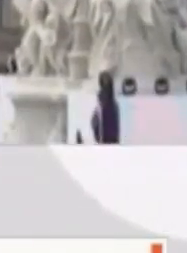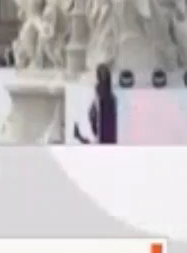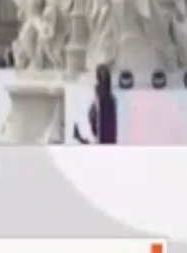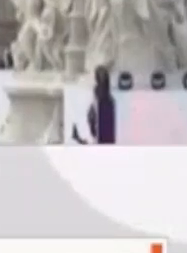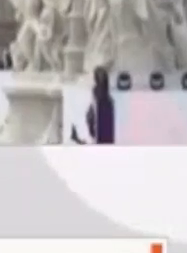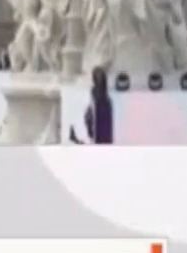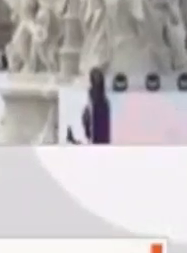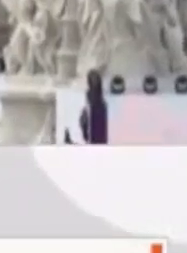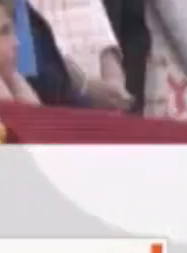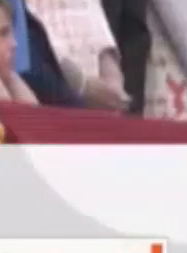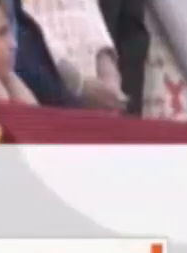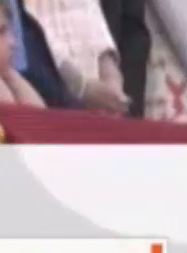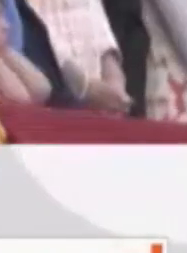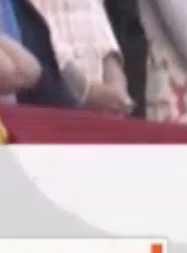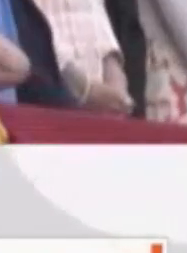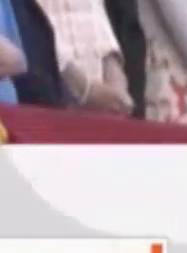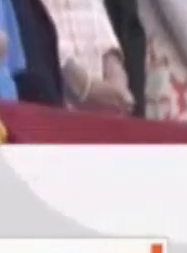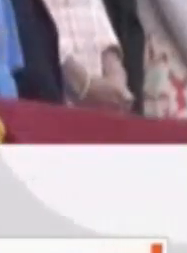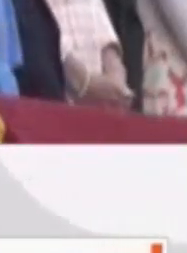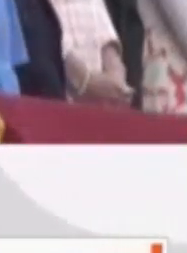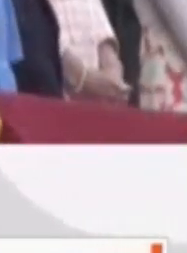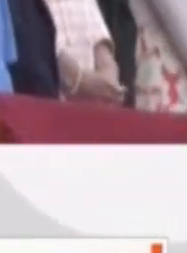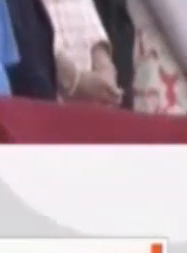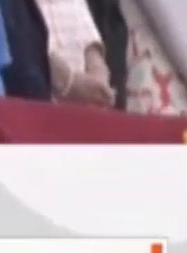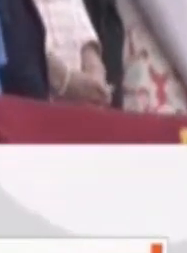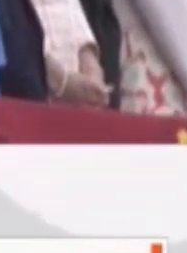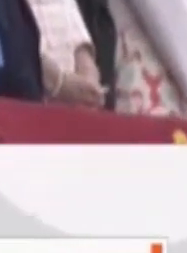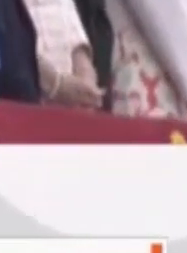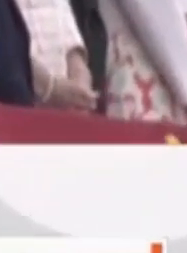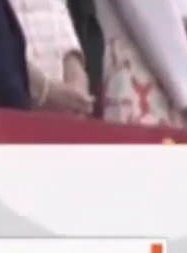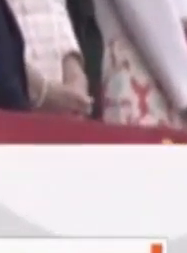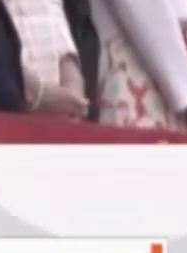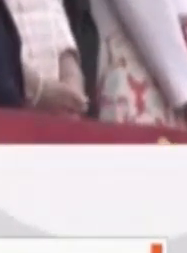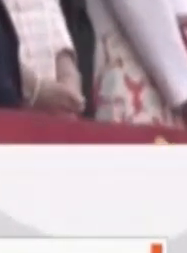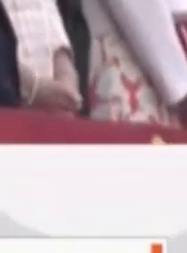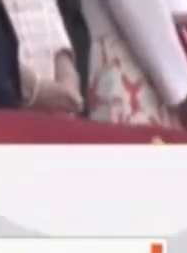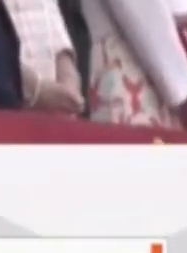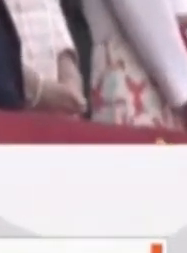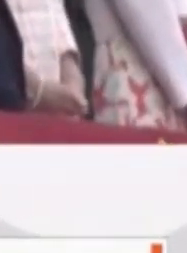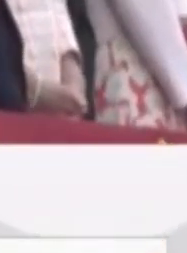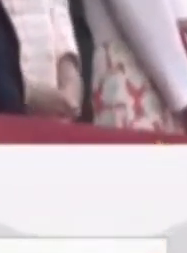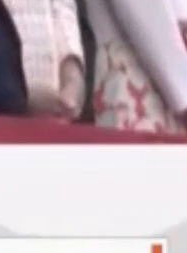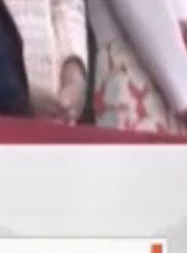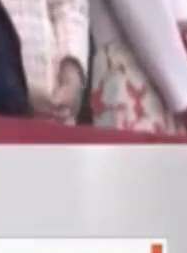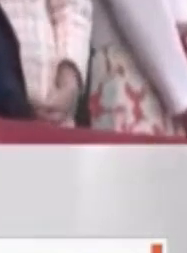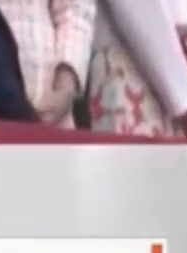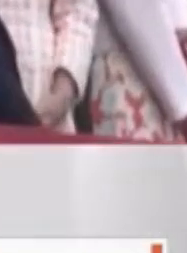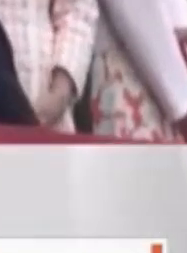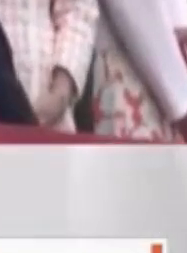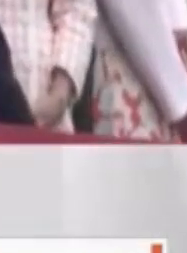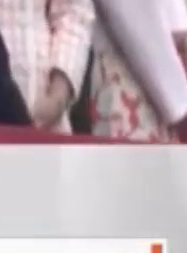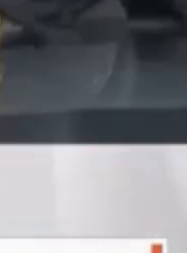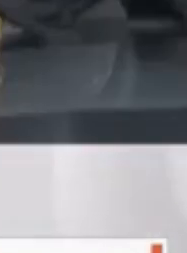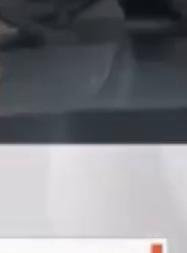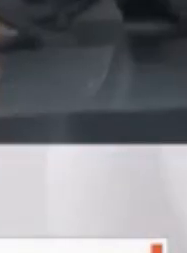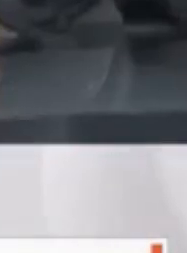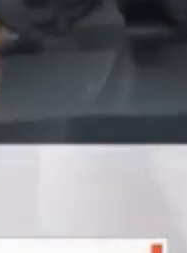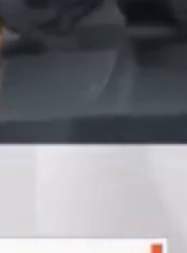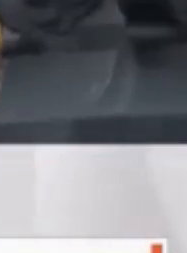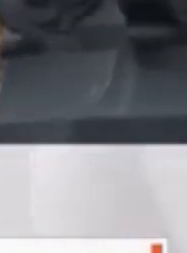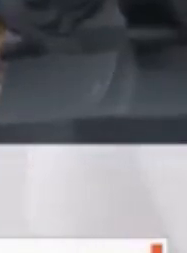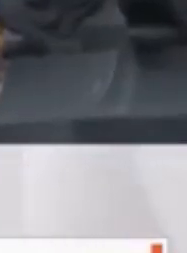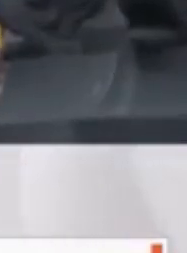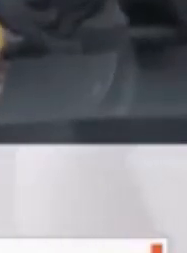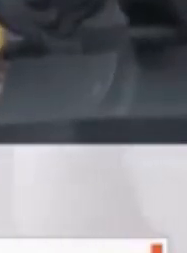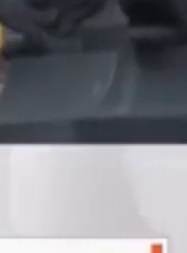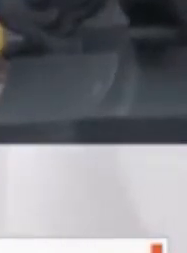muy fuerte que no se ve en las otras monarquías de Europa. Y generacionalmente, o sea, trasciende las generaciones porque... Mónica al principio me decía, le